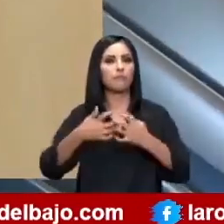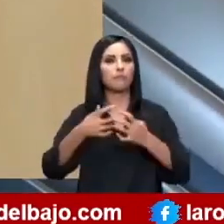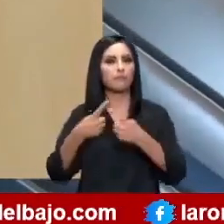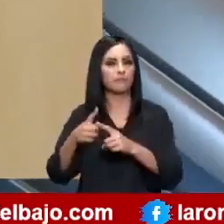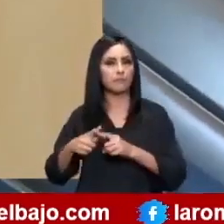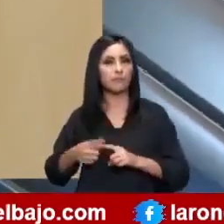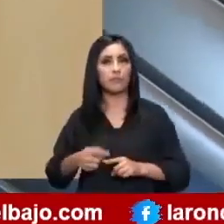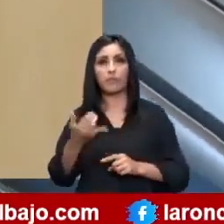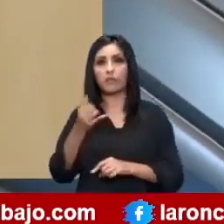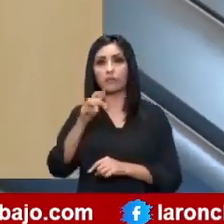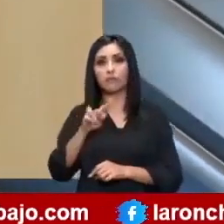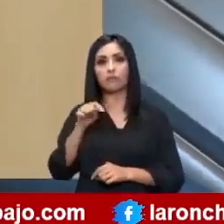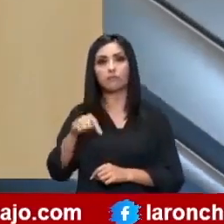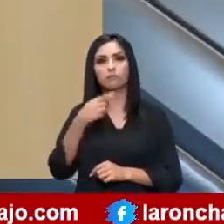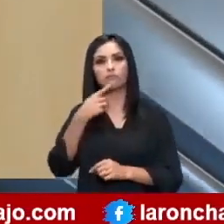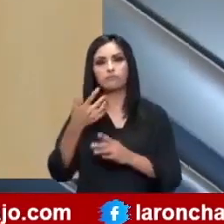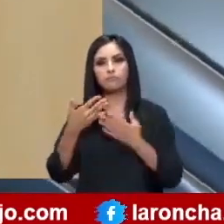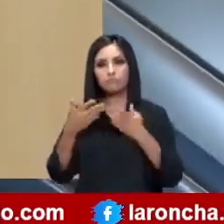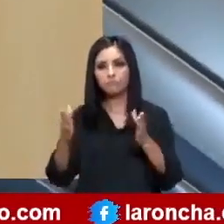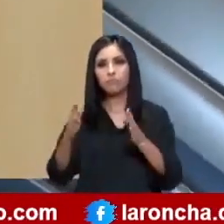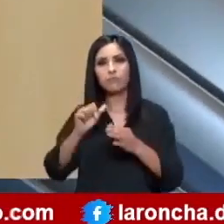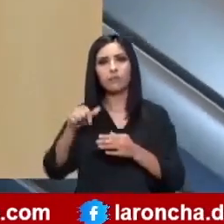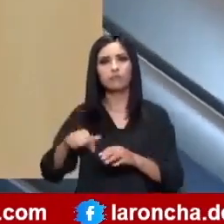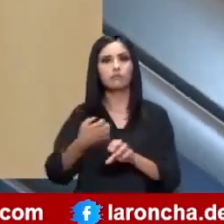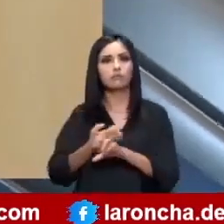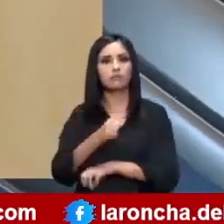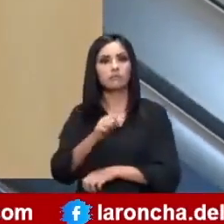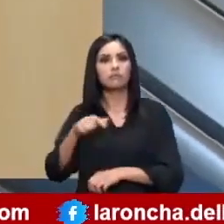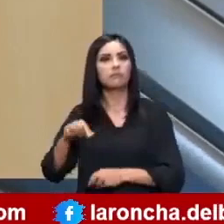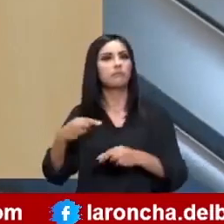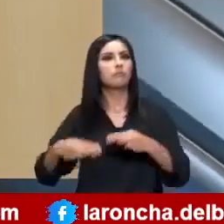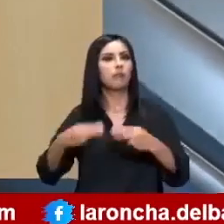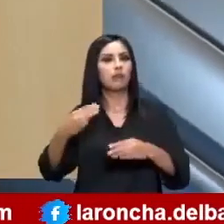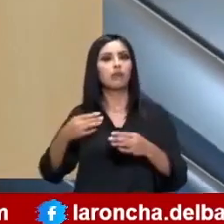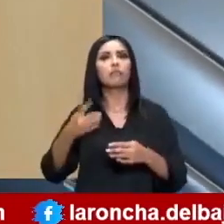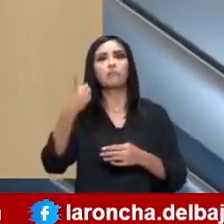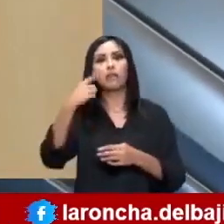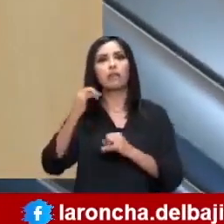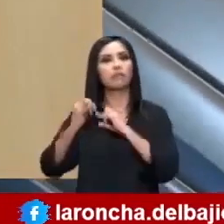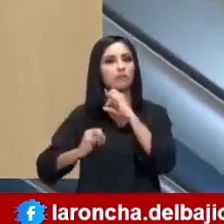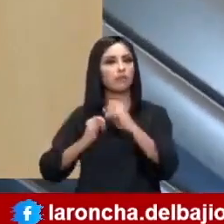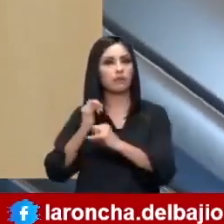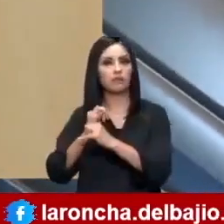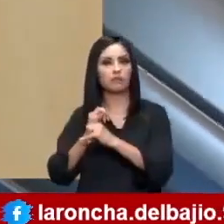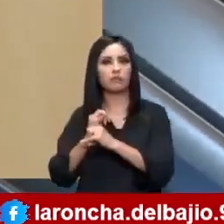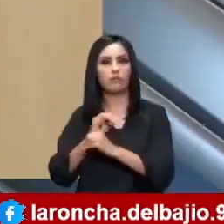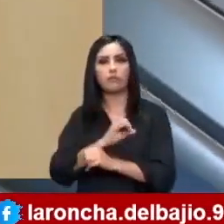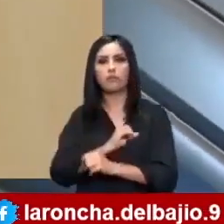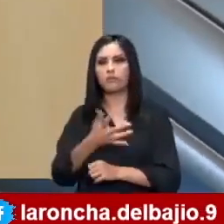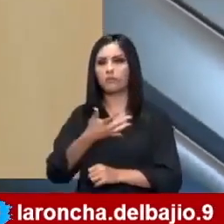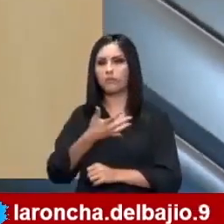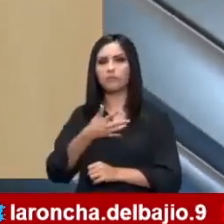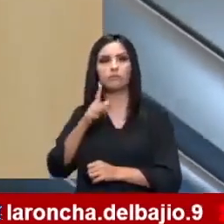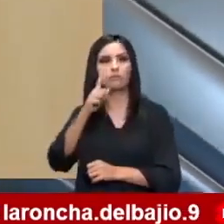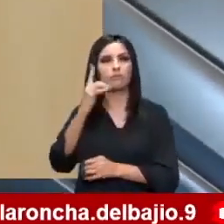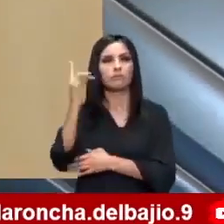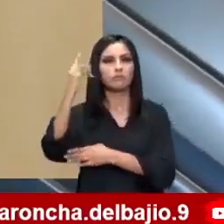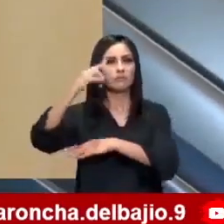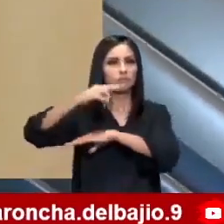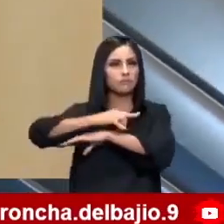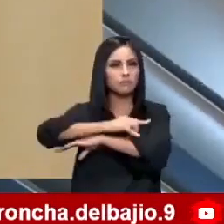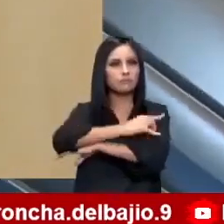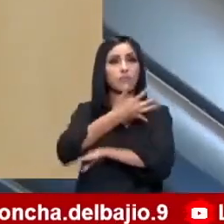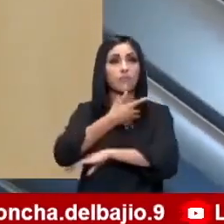y que es la puerta de nuestro estado al mercado internacional donde También tenemos un aeropuerto que